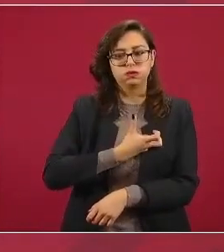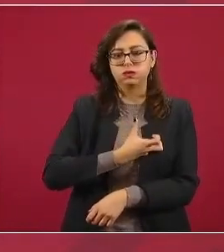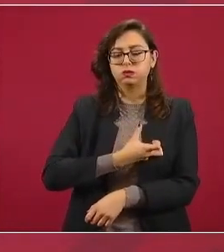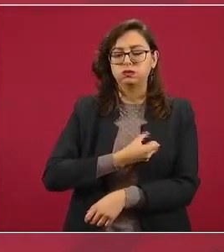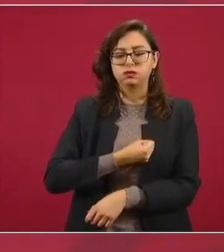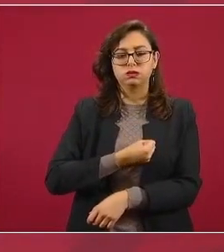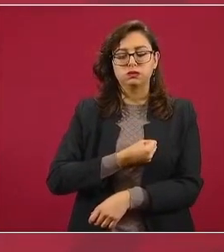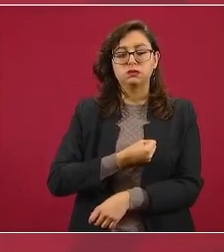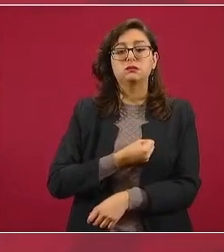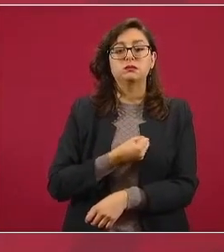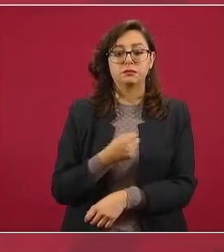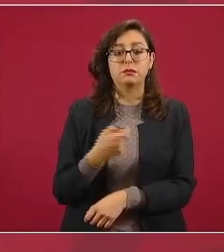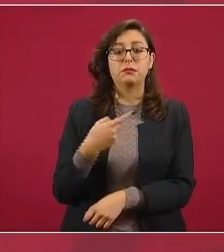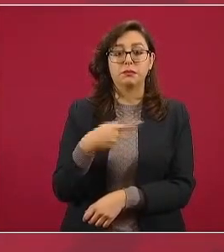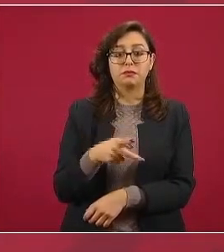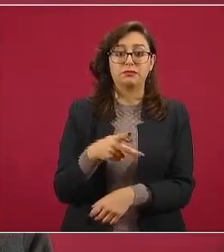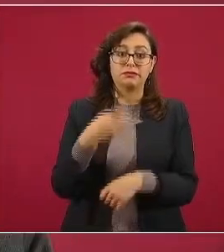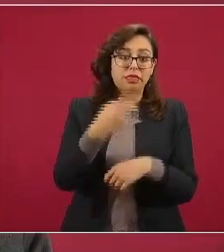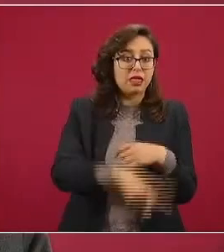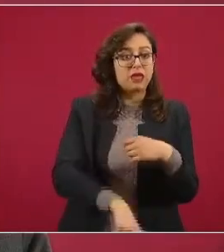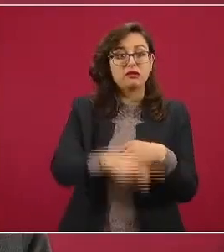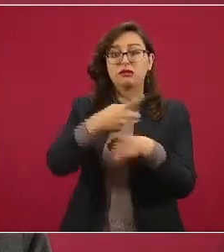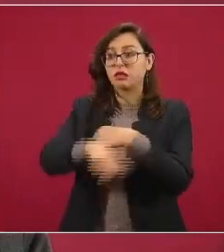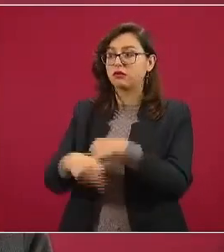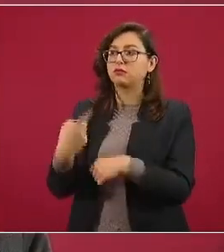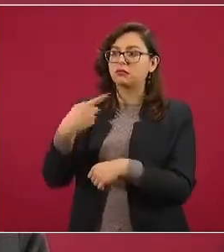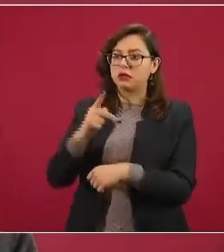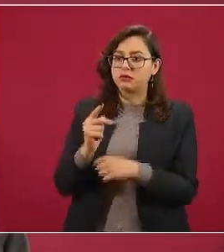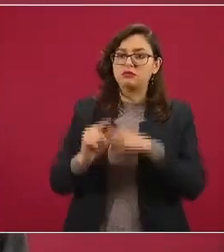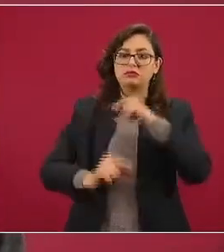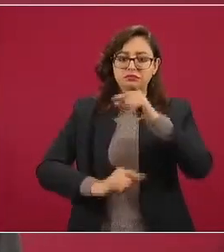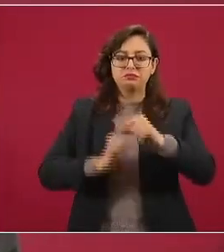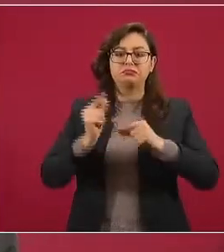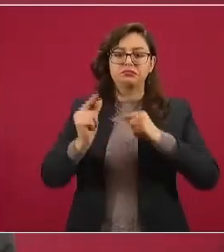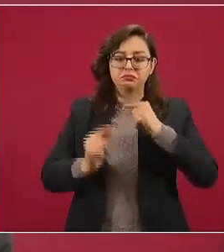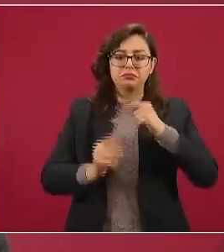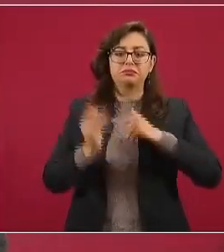por los daños que causa esta pandemia. Entonces, ahí vamos, poco a poco.